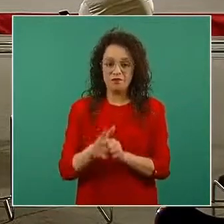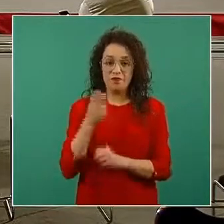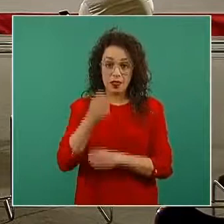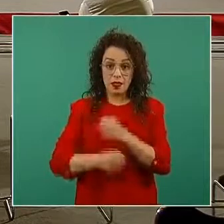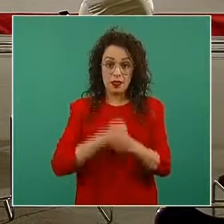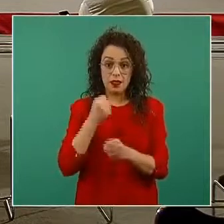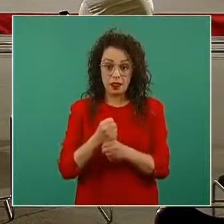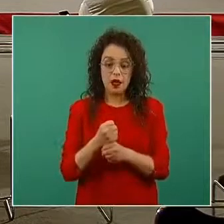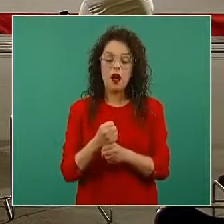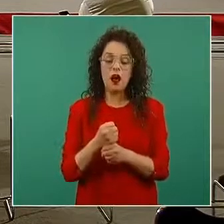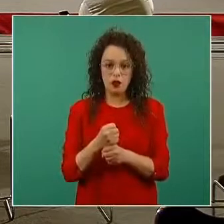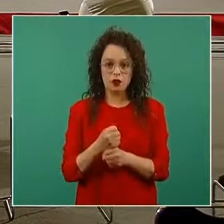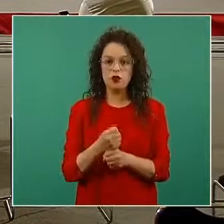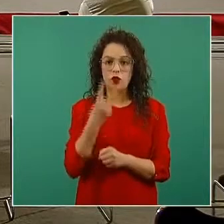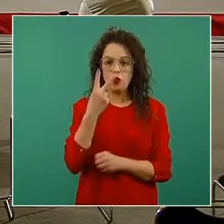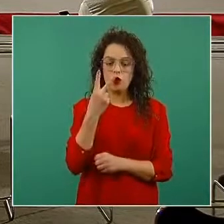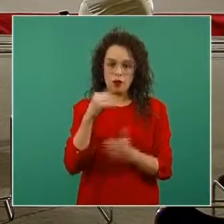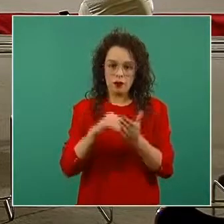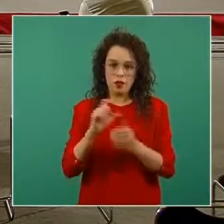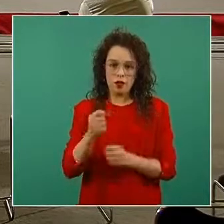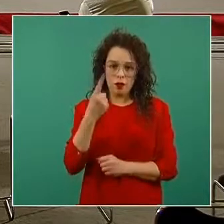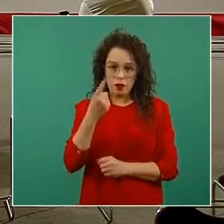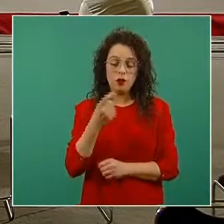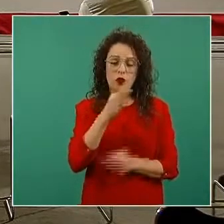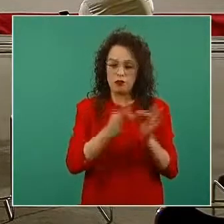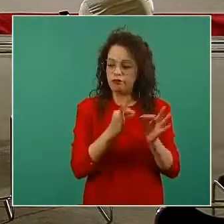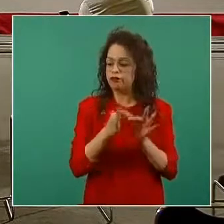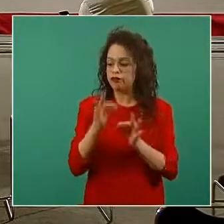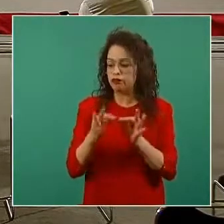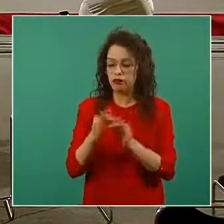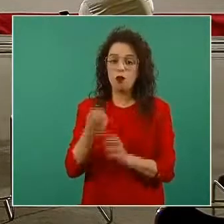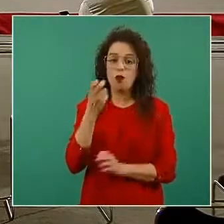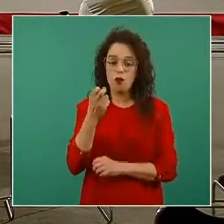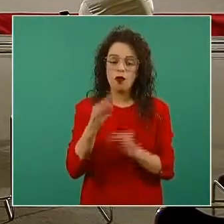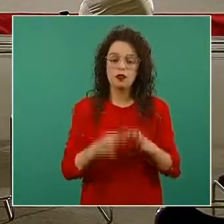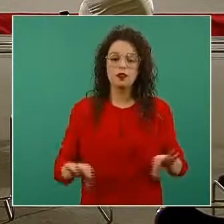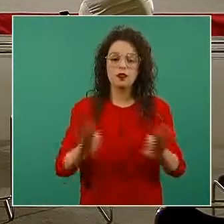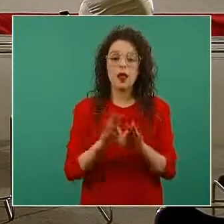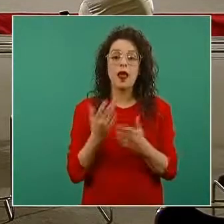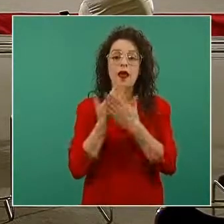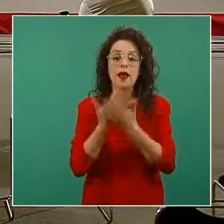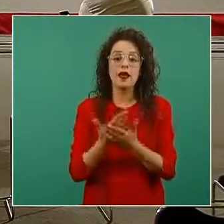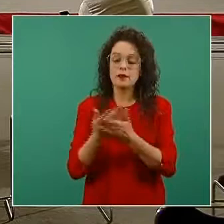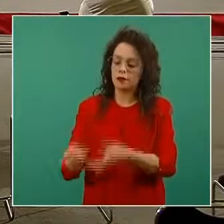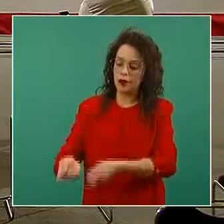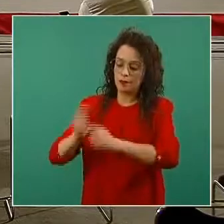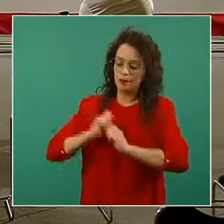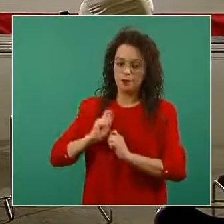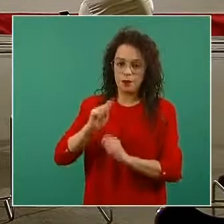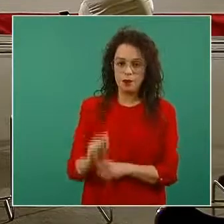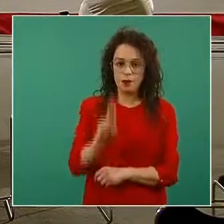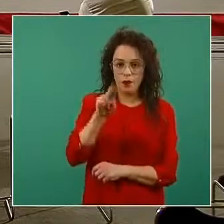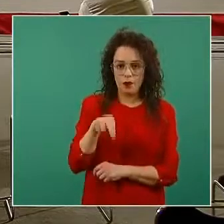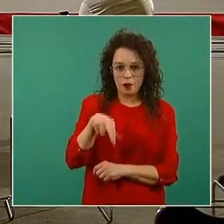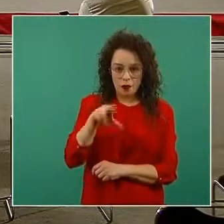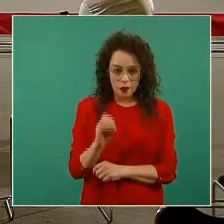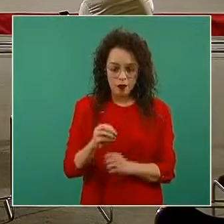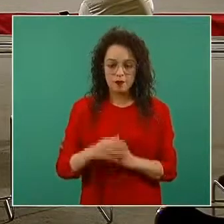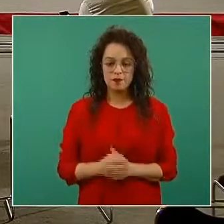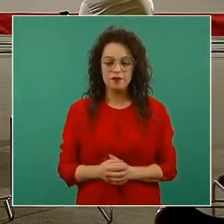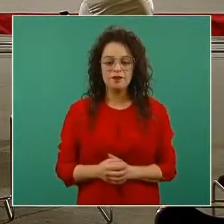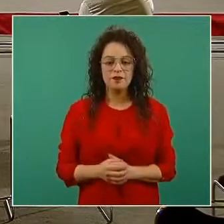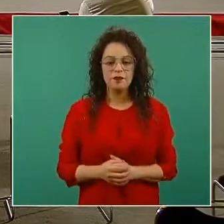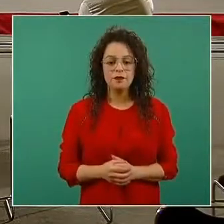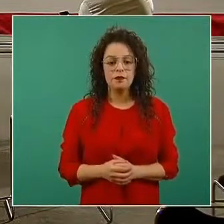año 2021. Por eso es importante esperar nuestro turno. Y si vemos la última diapositiva, también siempre